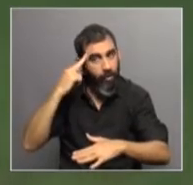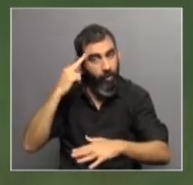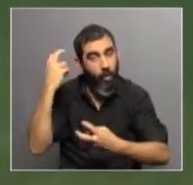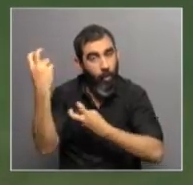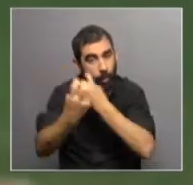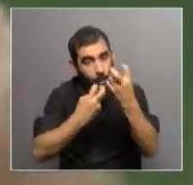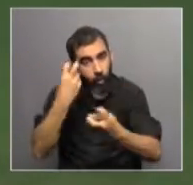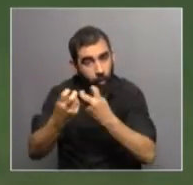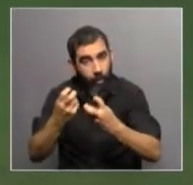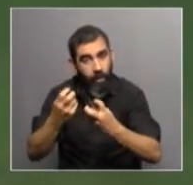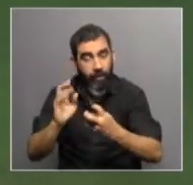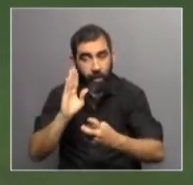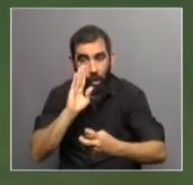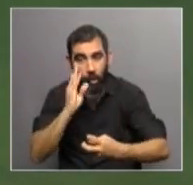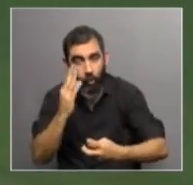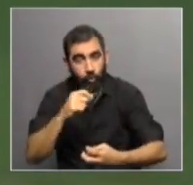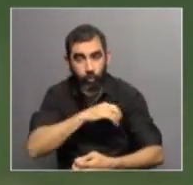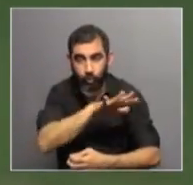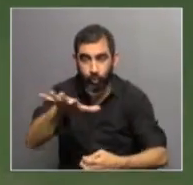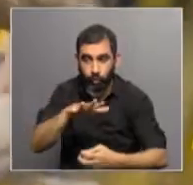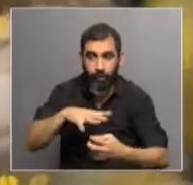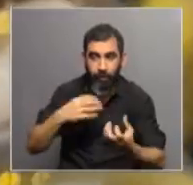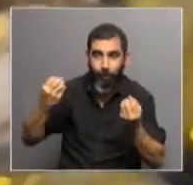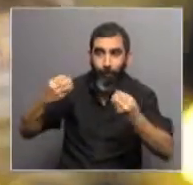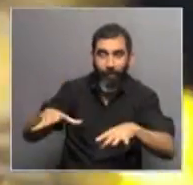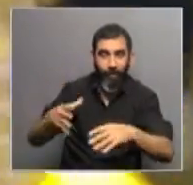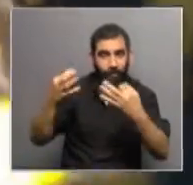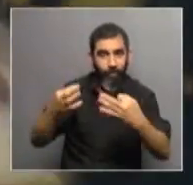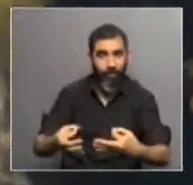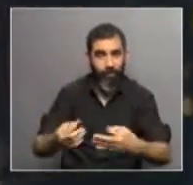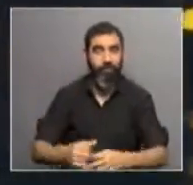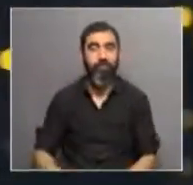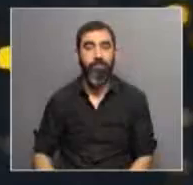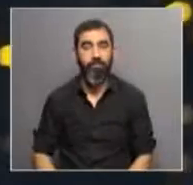búsqueda del reconocimiento social perdido.